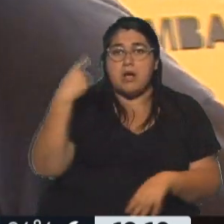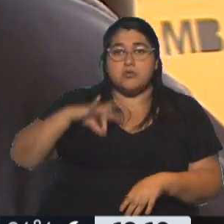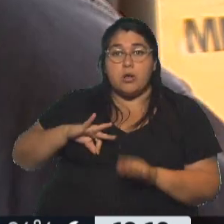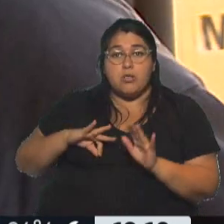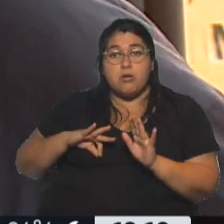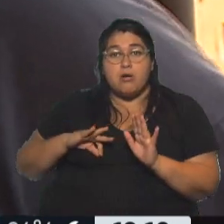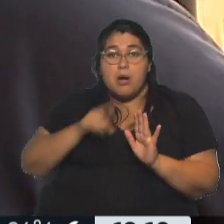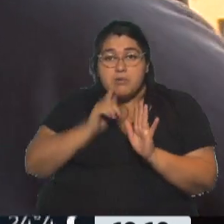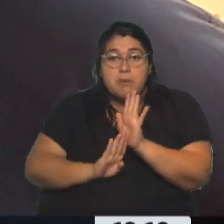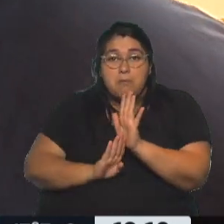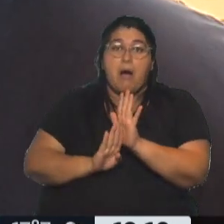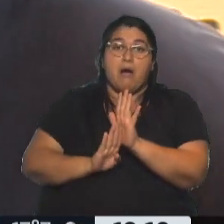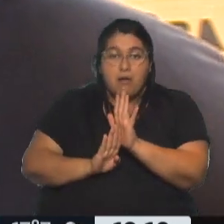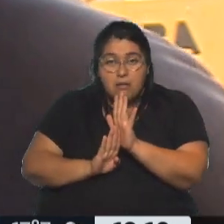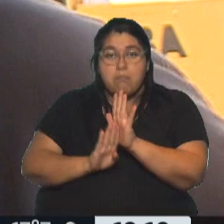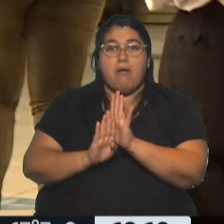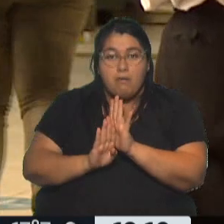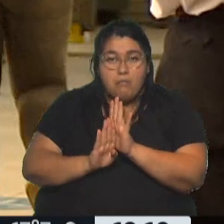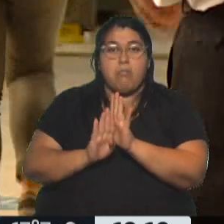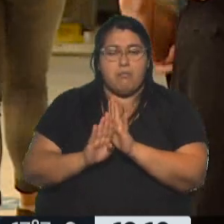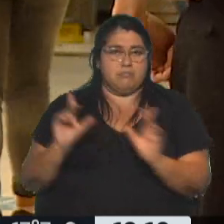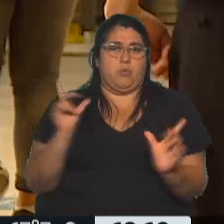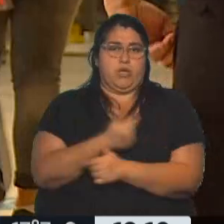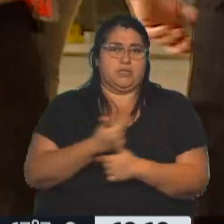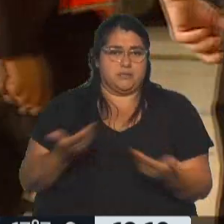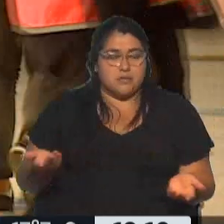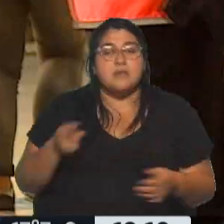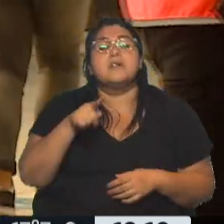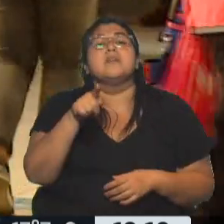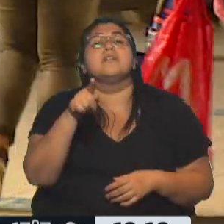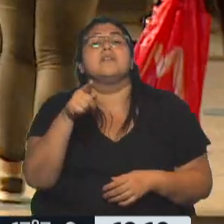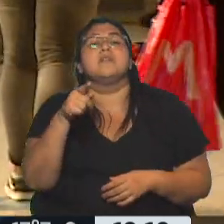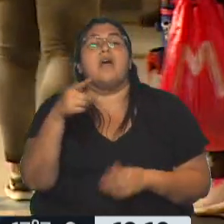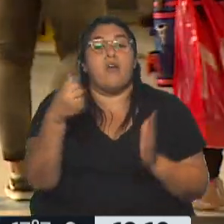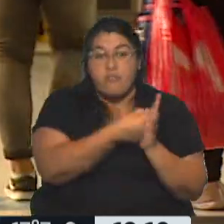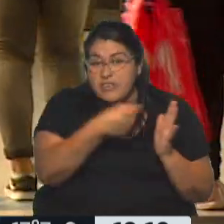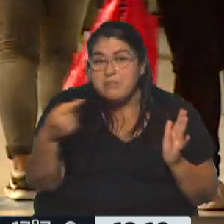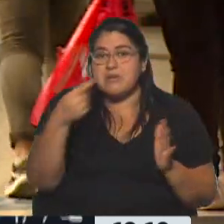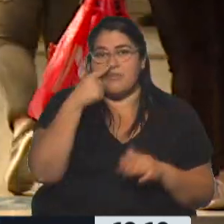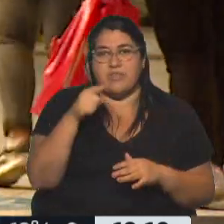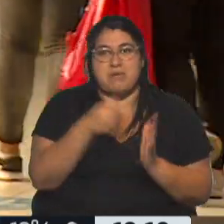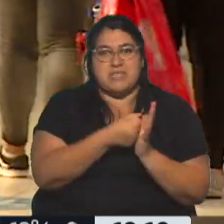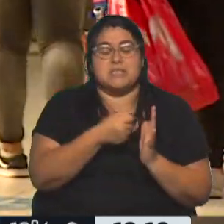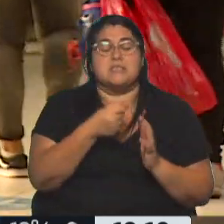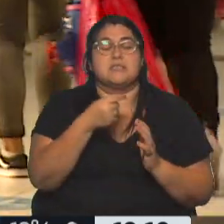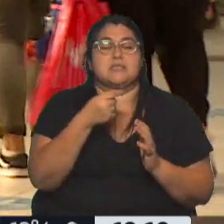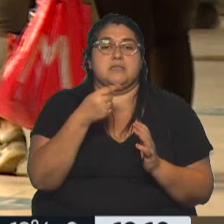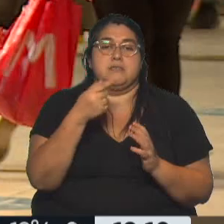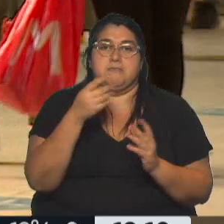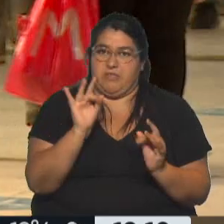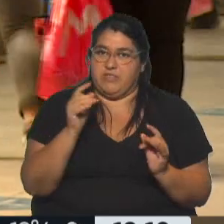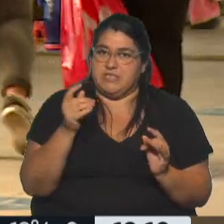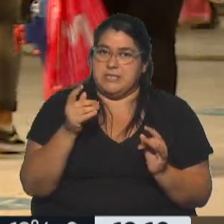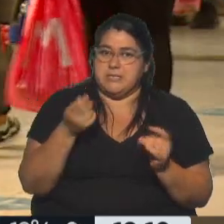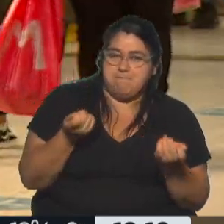escaleras. Exacto, vos lo dijiste, es así. ¿Te cuesta mucho llegar a fin de mes? Y bastante, bastante. Y más